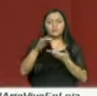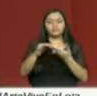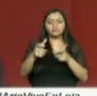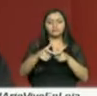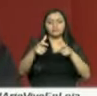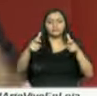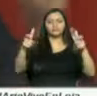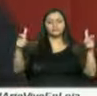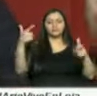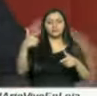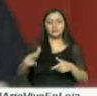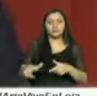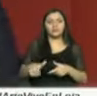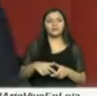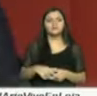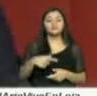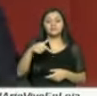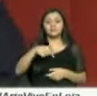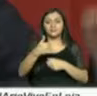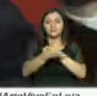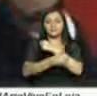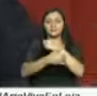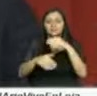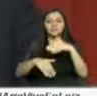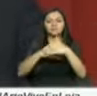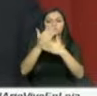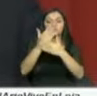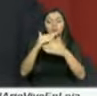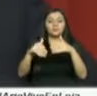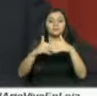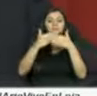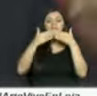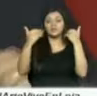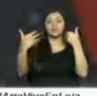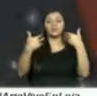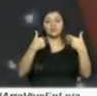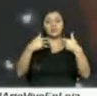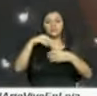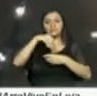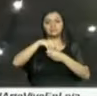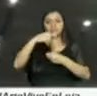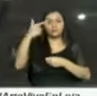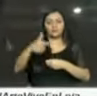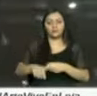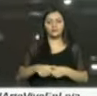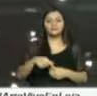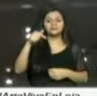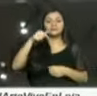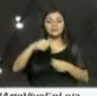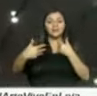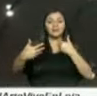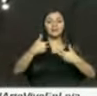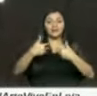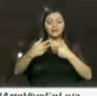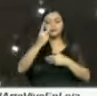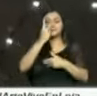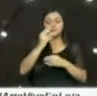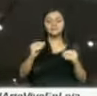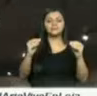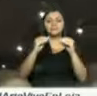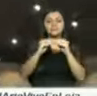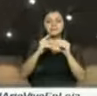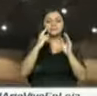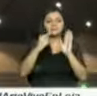nuestra querida Loja. Esa es la patria nueva, compañeros. El mejor teatro del Ecuador, aquí en Loja. Este teatro